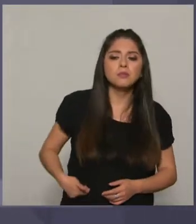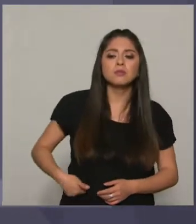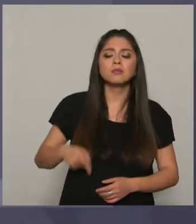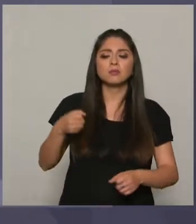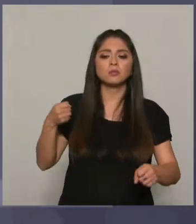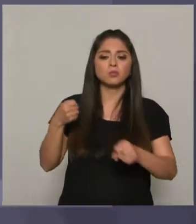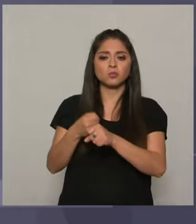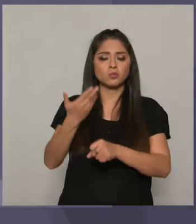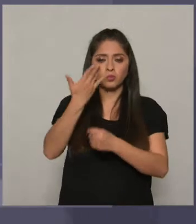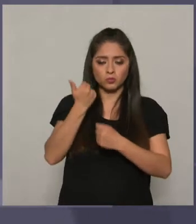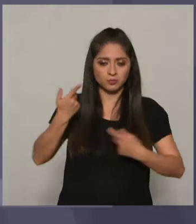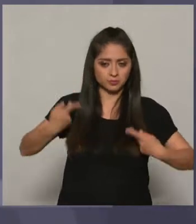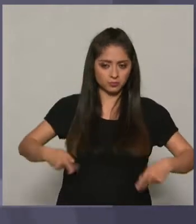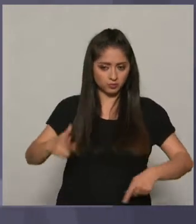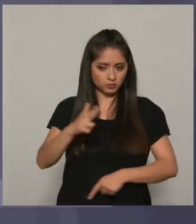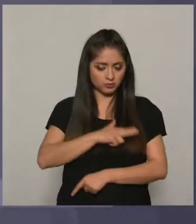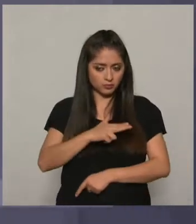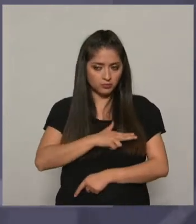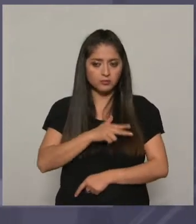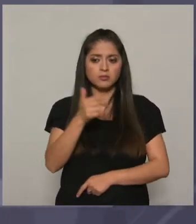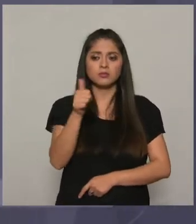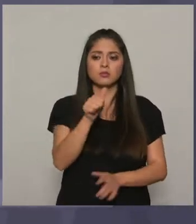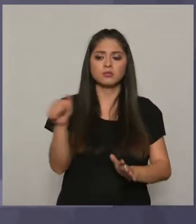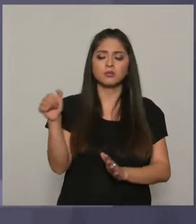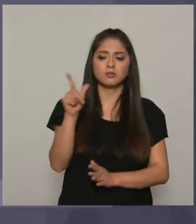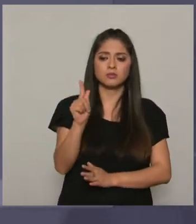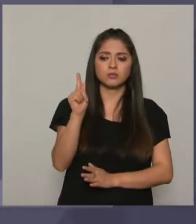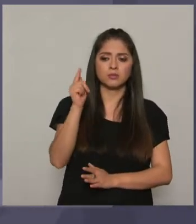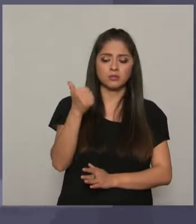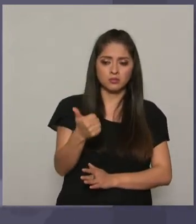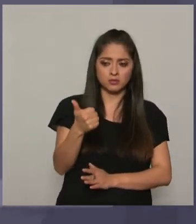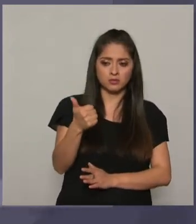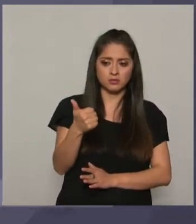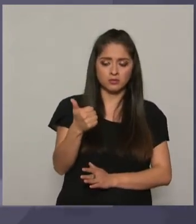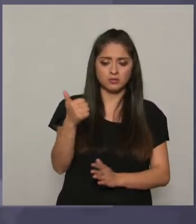choque sin lesionados. Se registraron